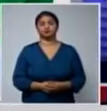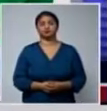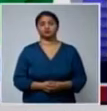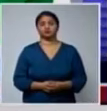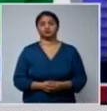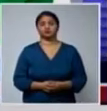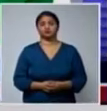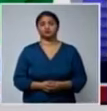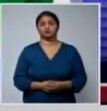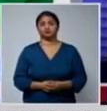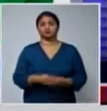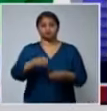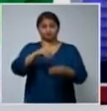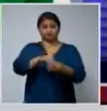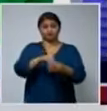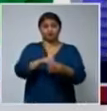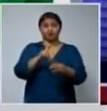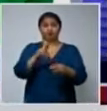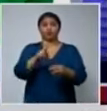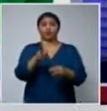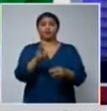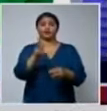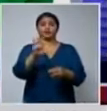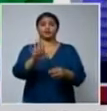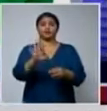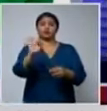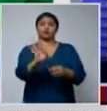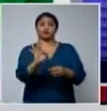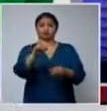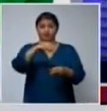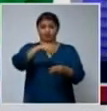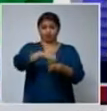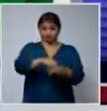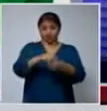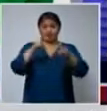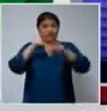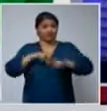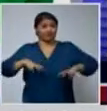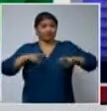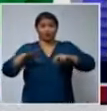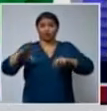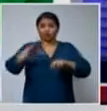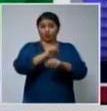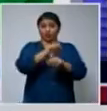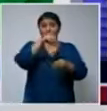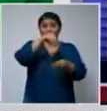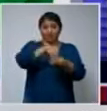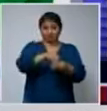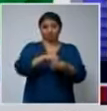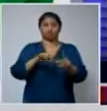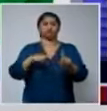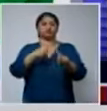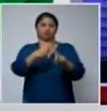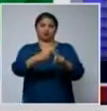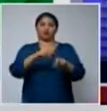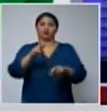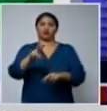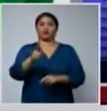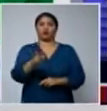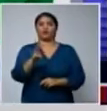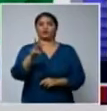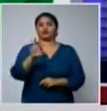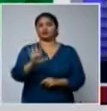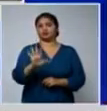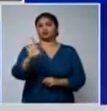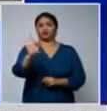2,35% de las muestras analizadas han resultado positivas a la COVID. Como se puede ver ahora